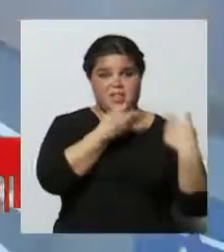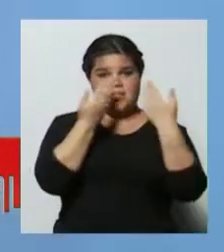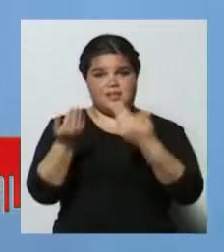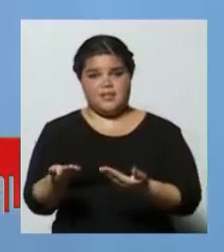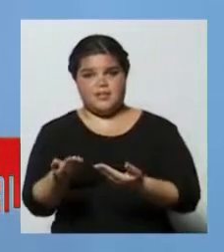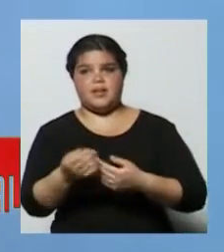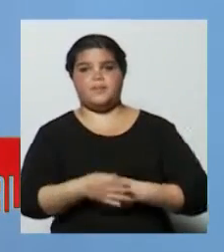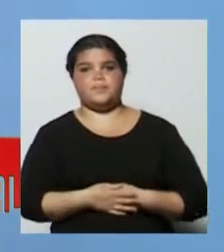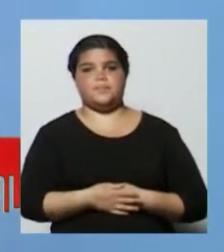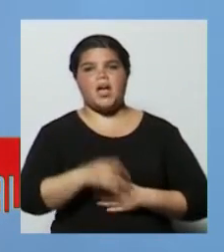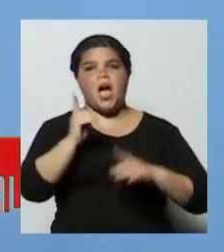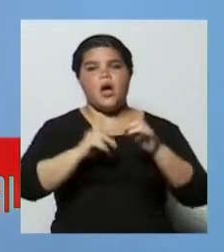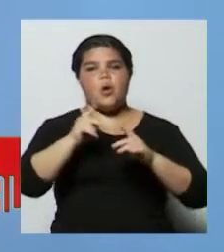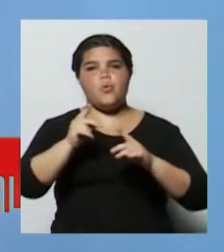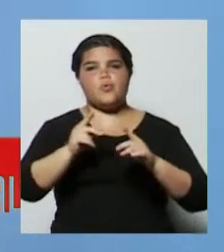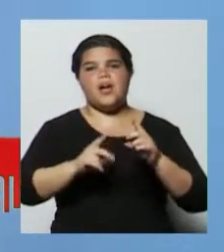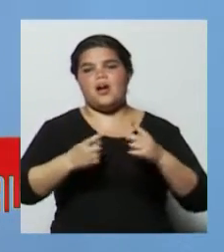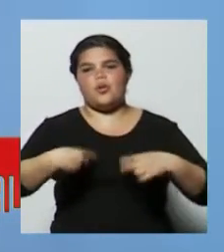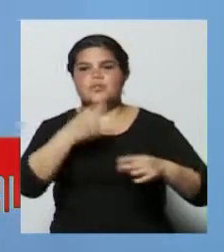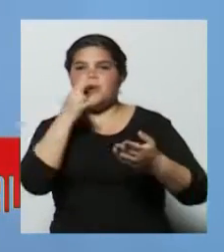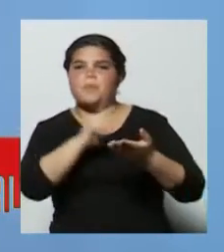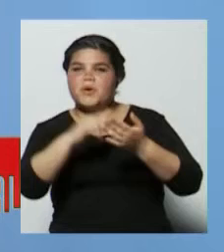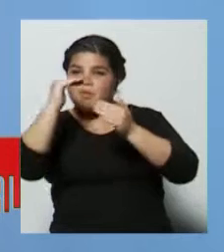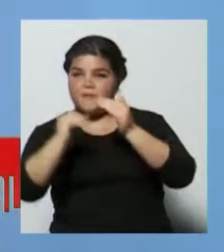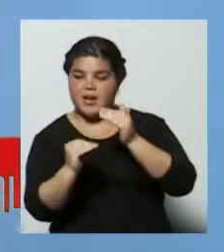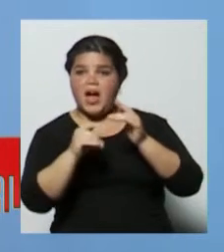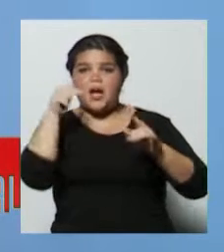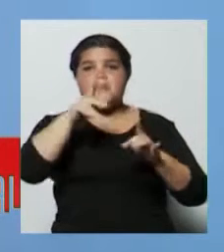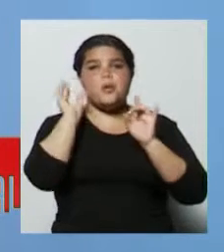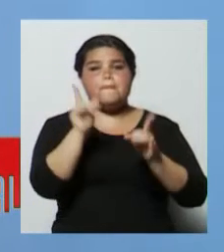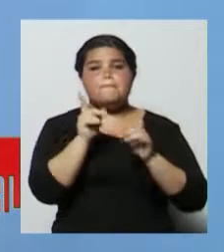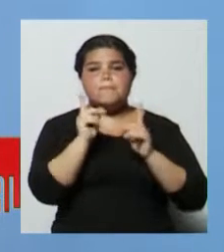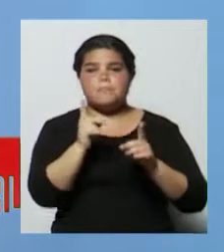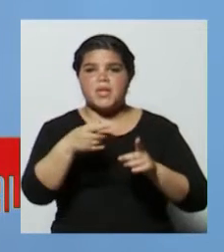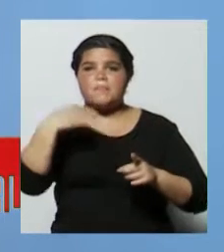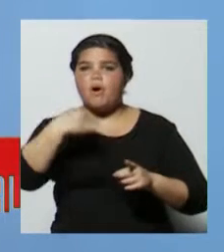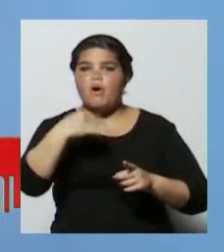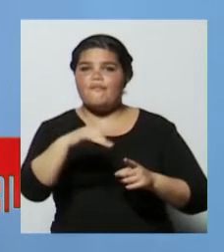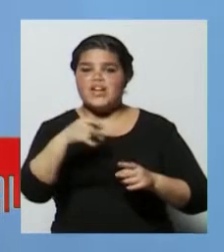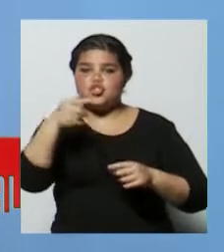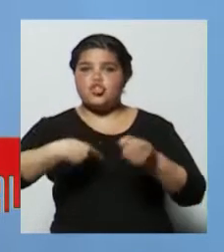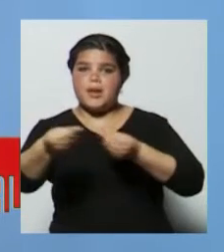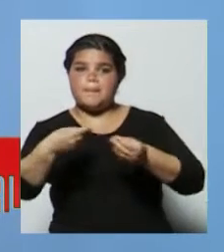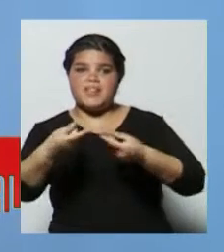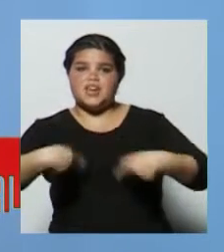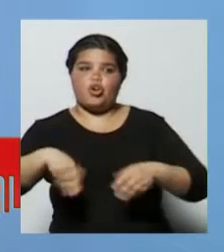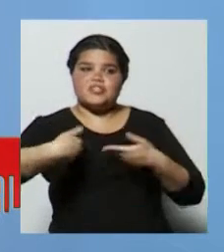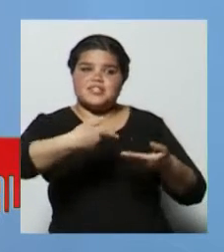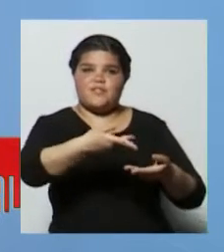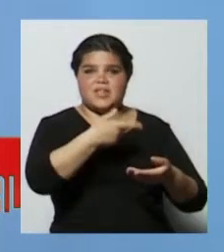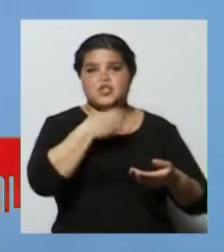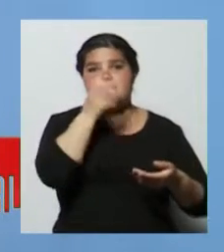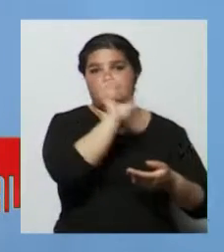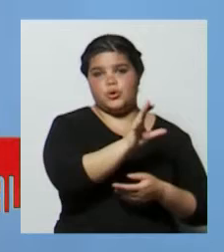en este sentido, pero también le obliga a la empresa a invertir. Algo pasa acá en Mendoza con el plan de convergencia que ha firmado el gobierno, teniendo en cuenta la